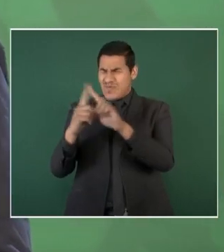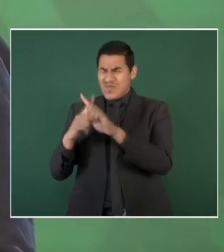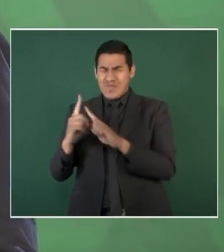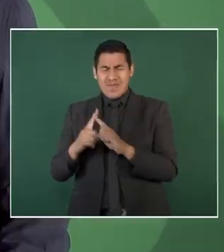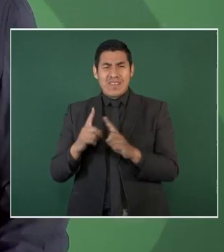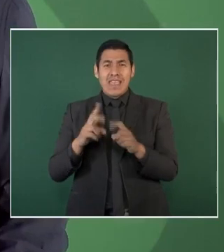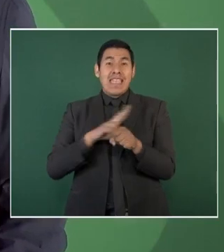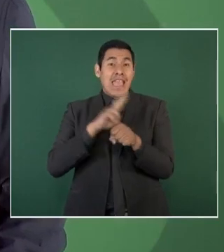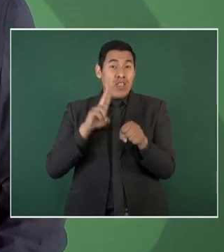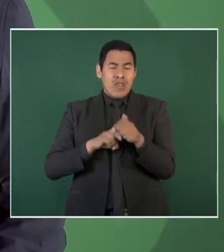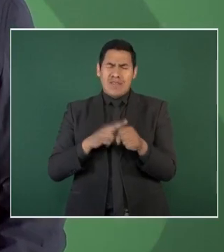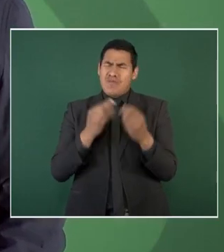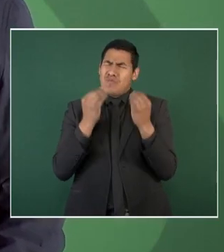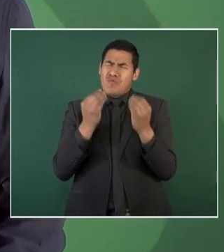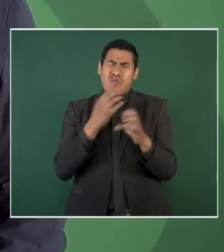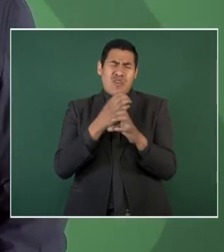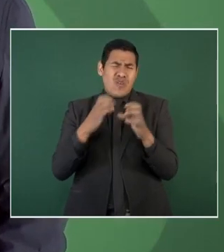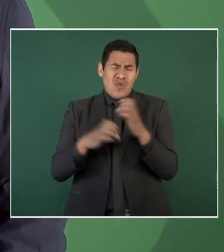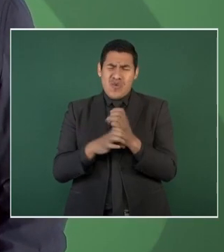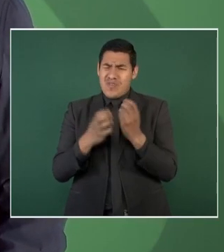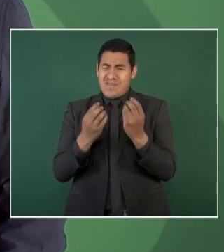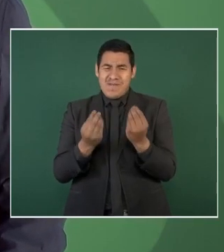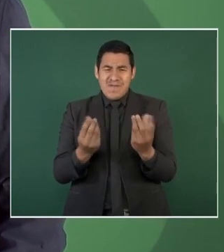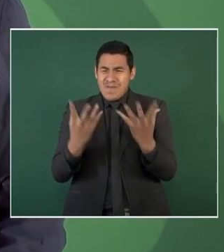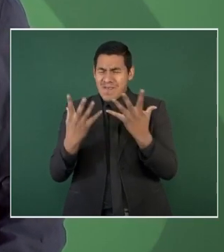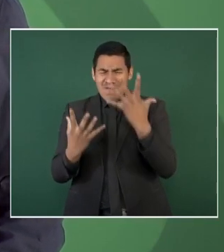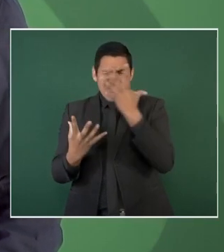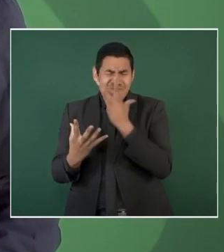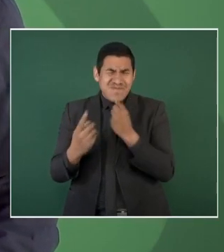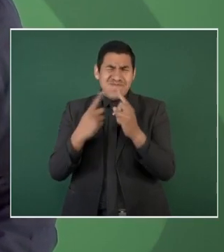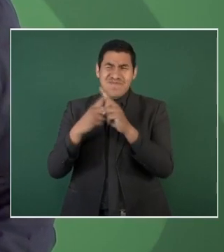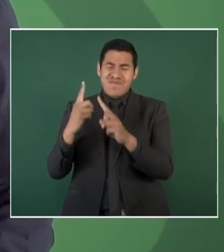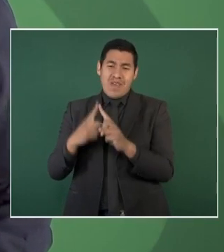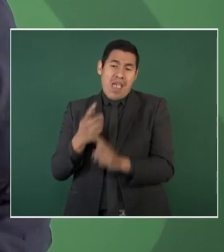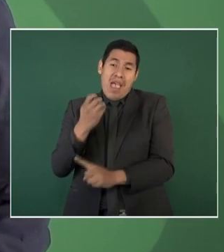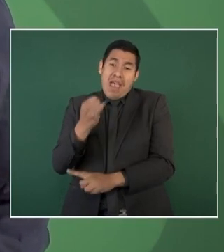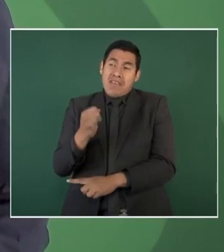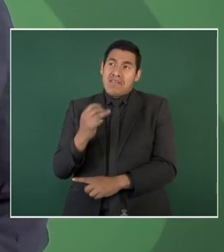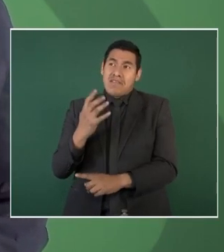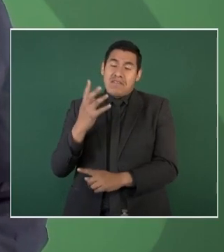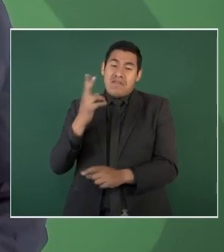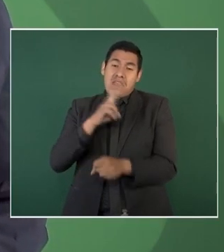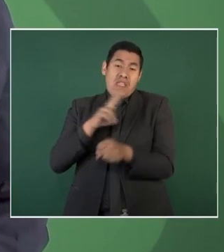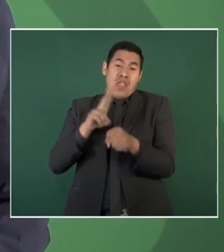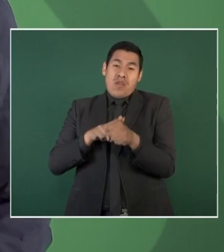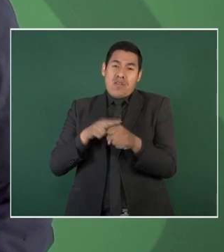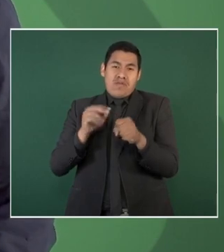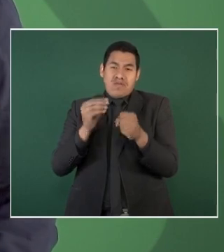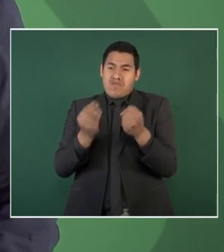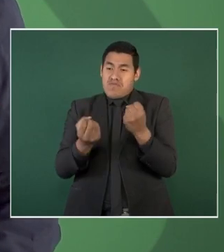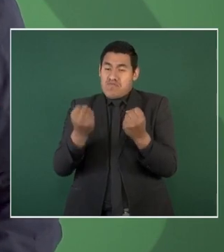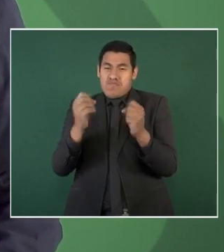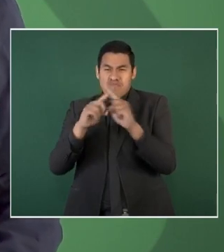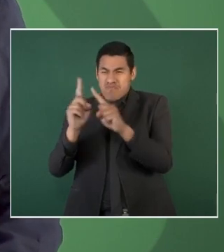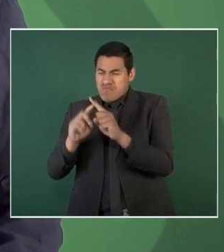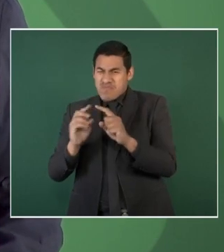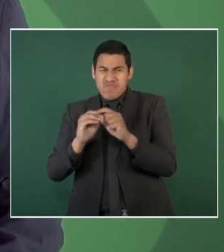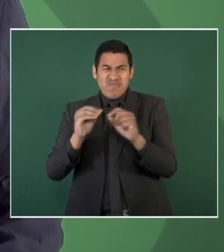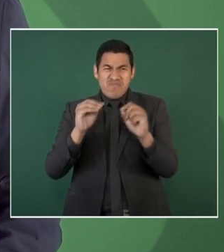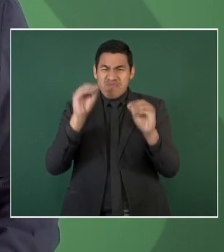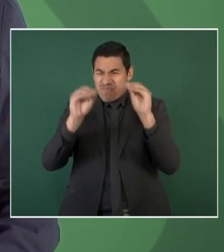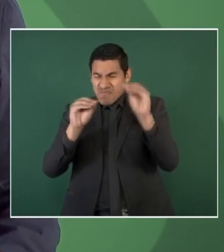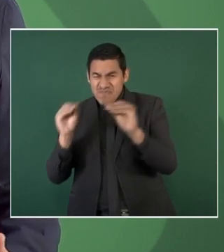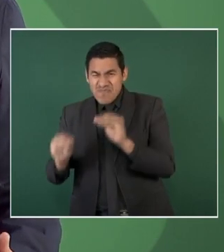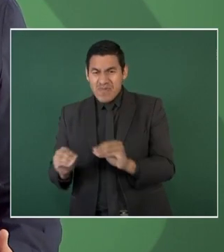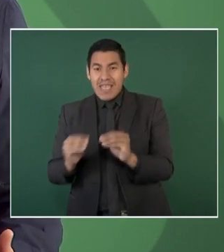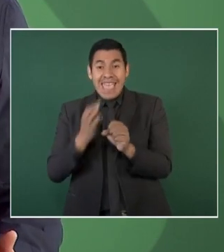naturales, muchas riquezas, y ahora se están distribuyendo esas riquezas